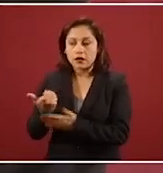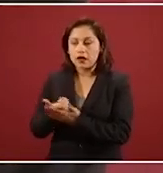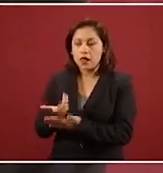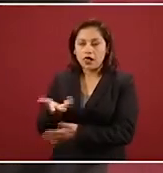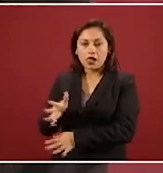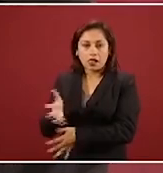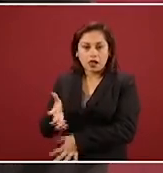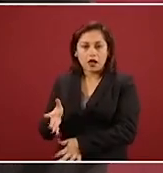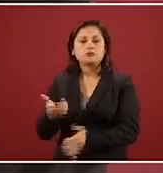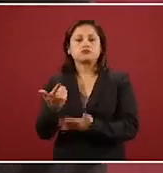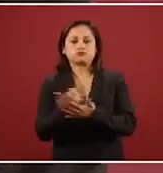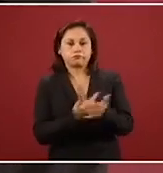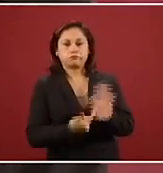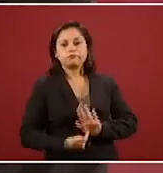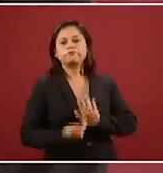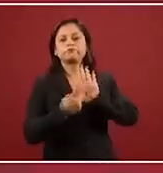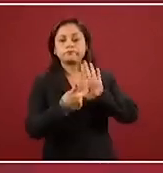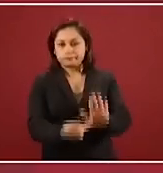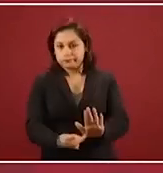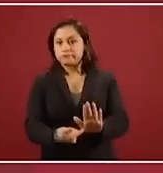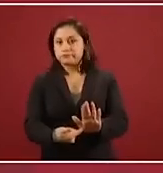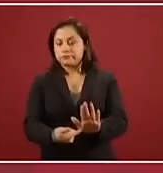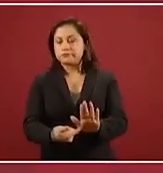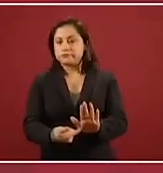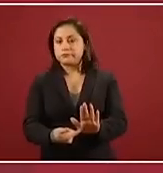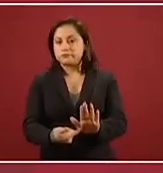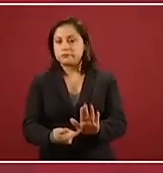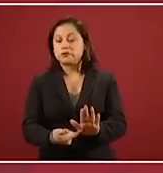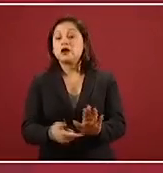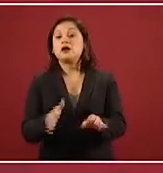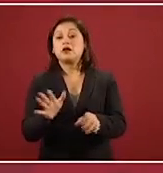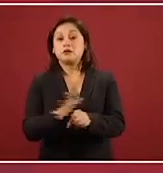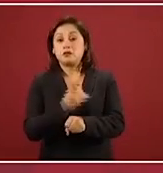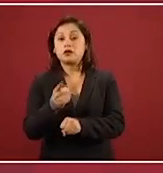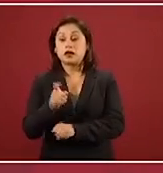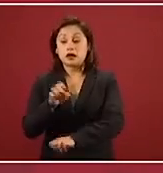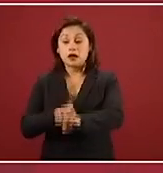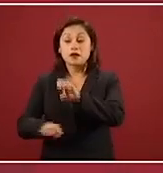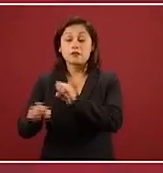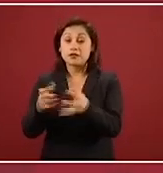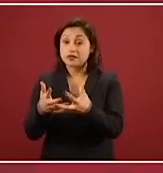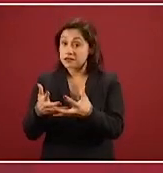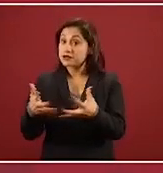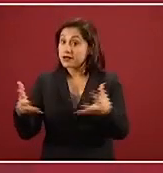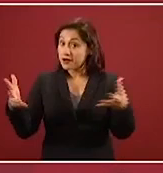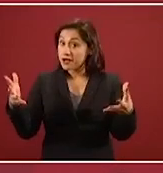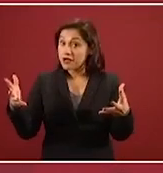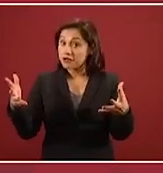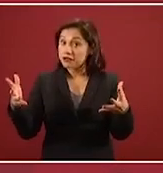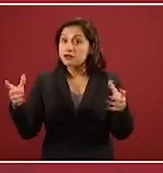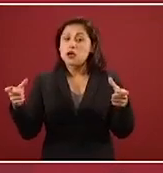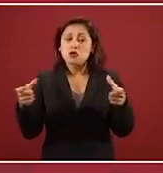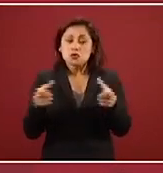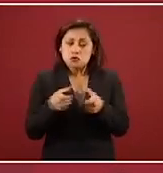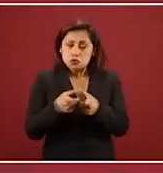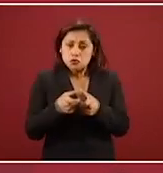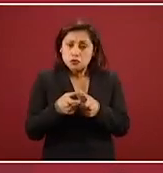se trata también de grandes empresas, no solo de pequeñas, medianas